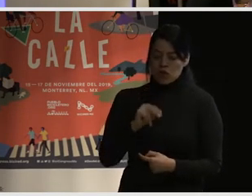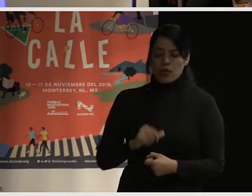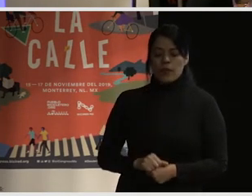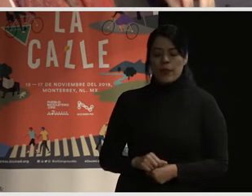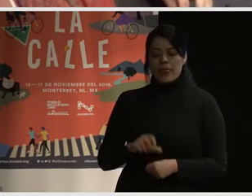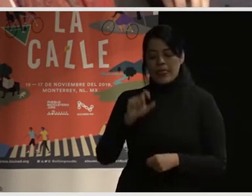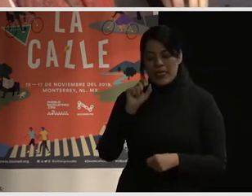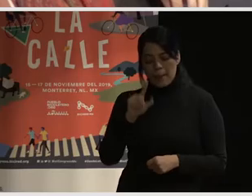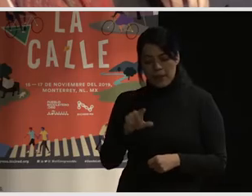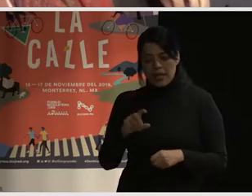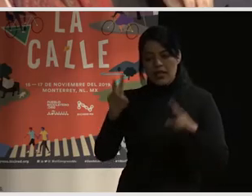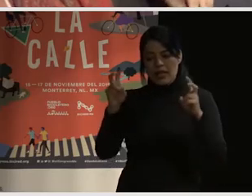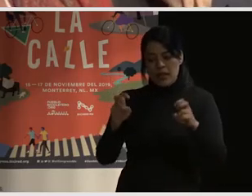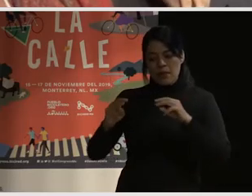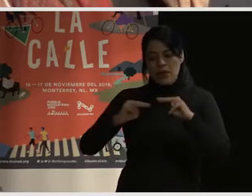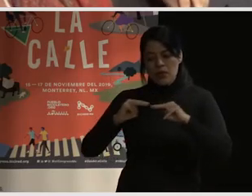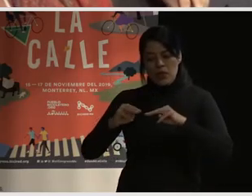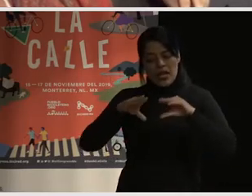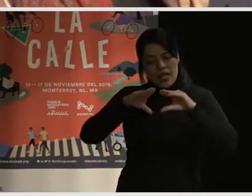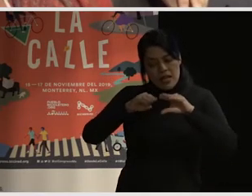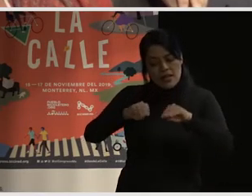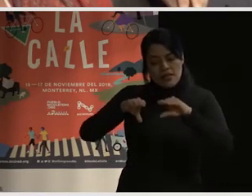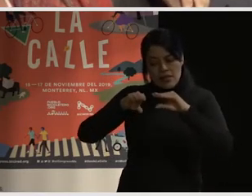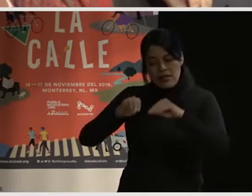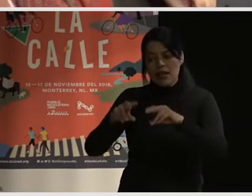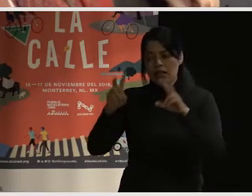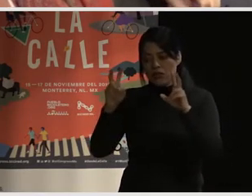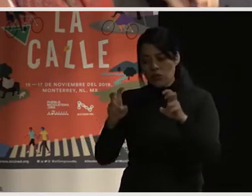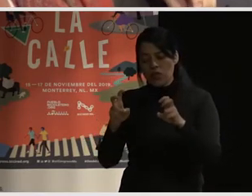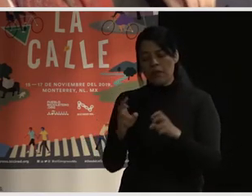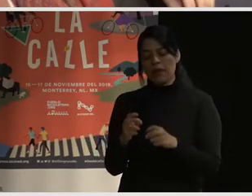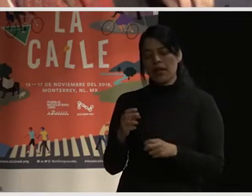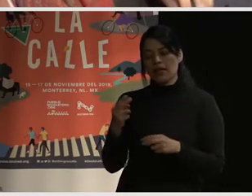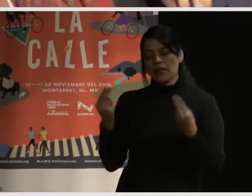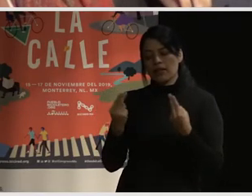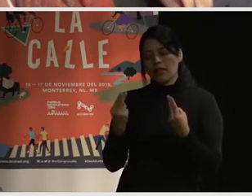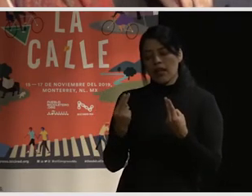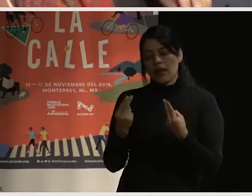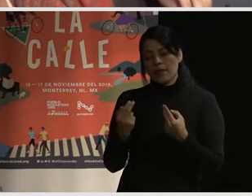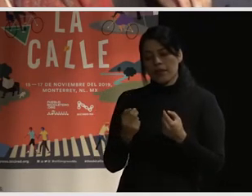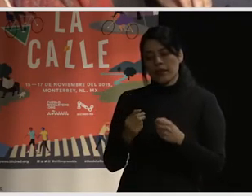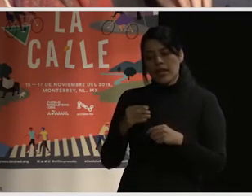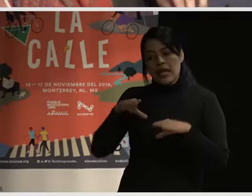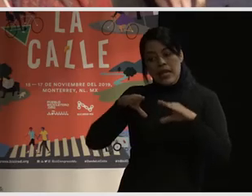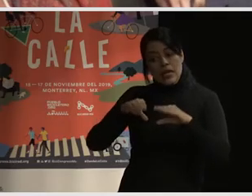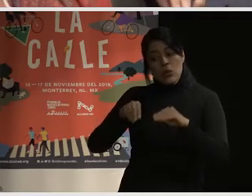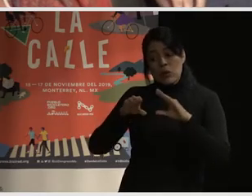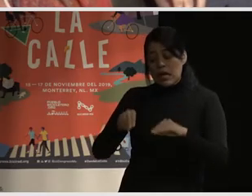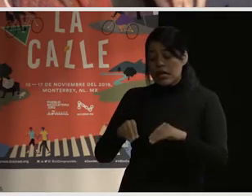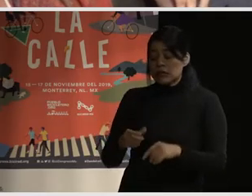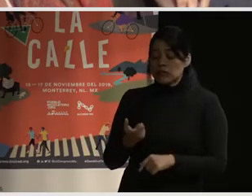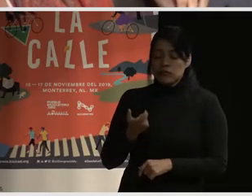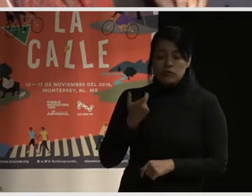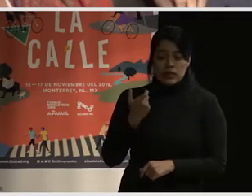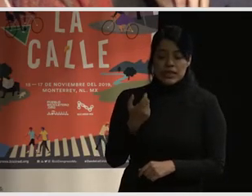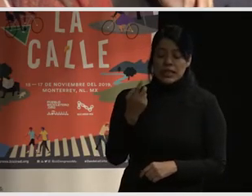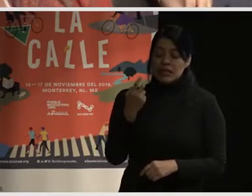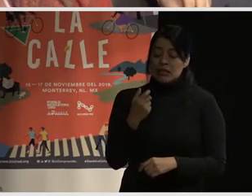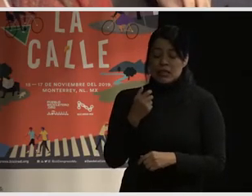movilidad es un tema que recientemente platicamos educar cuesta muchísimo son tres generaciones